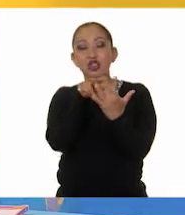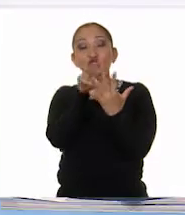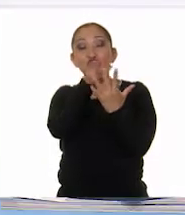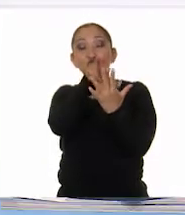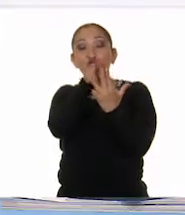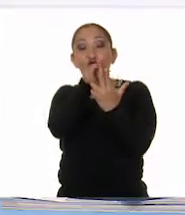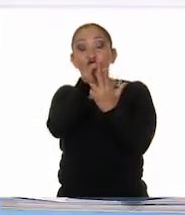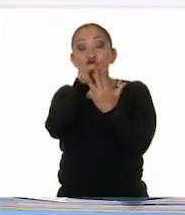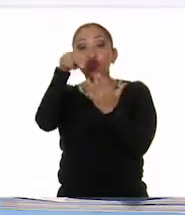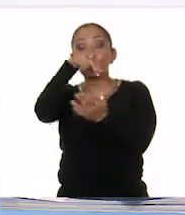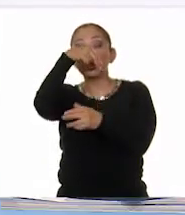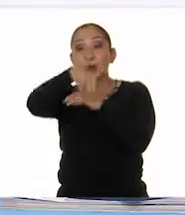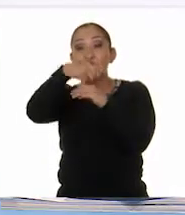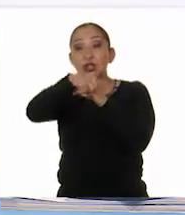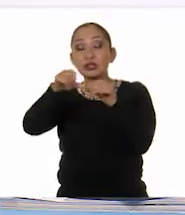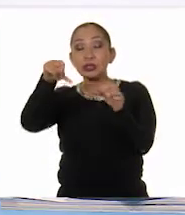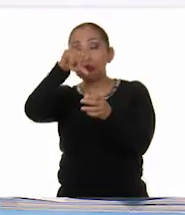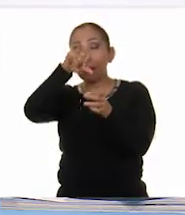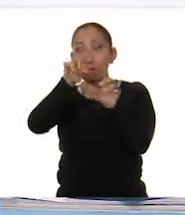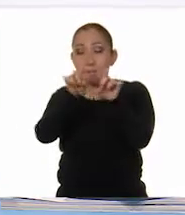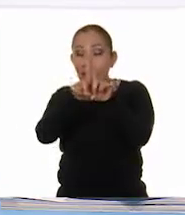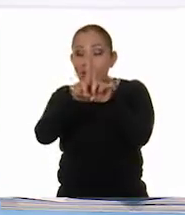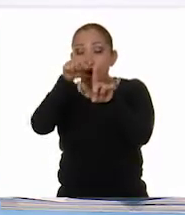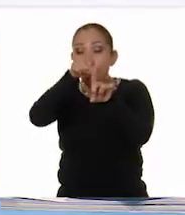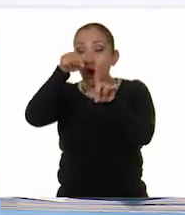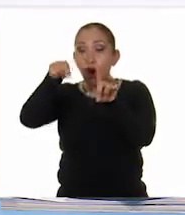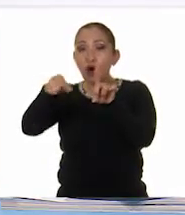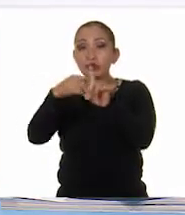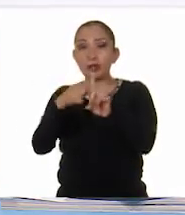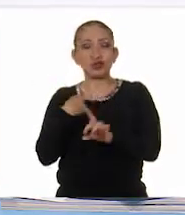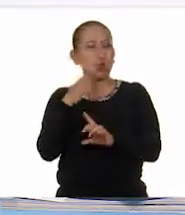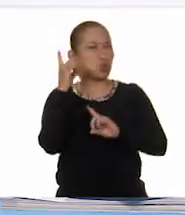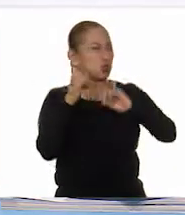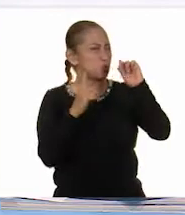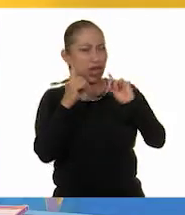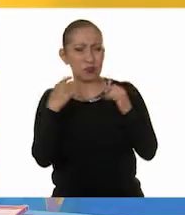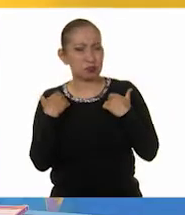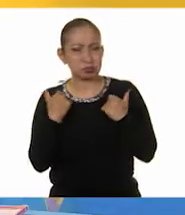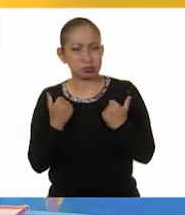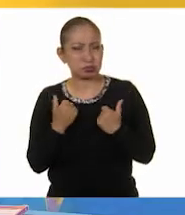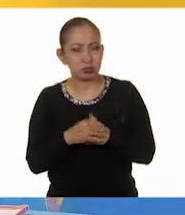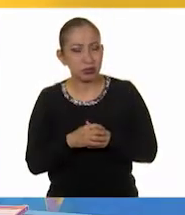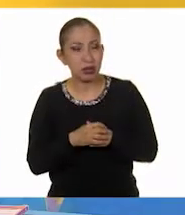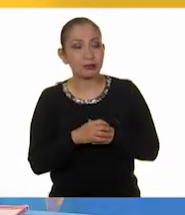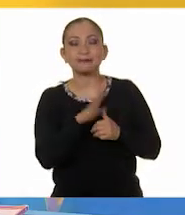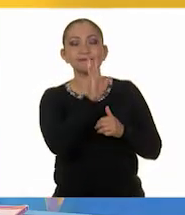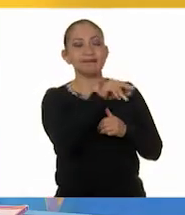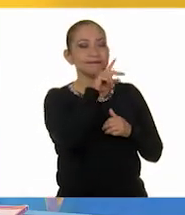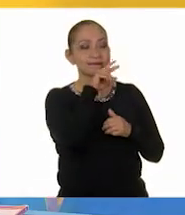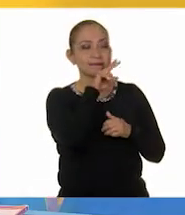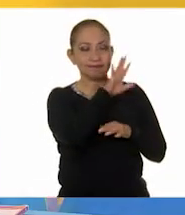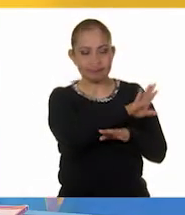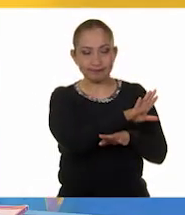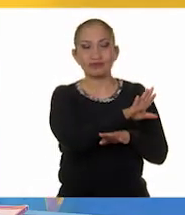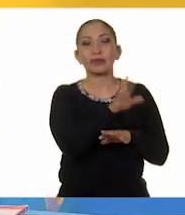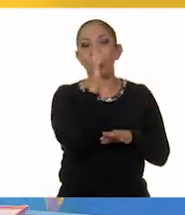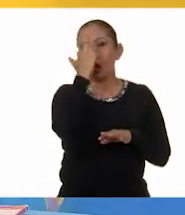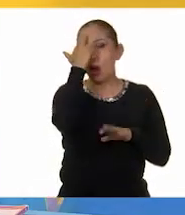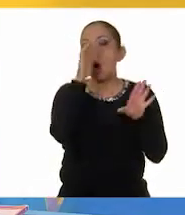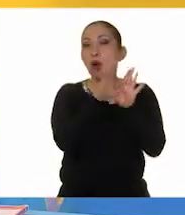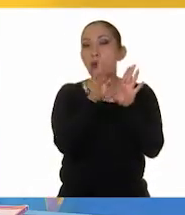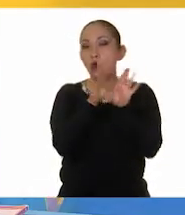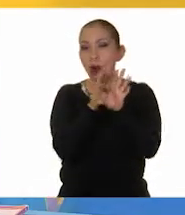centrales. Uy, yo todavía tengo un poco de duda de cómo calcularlo. No te preocupes, Ale. Recordemos cómo